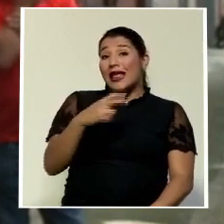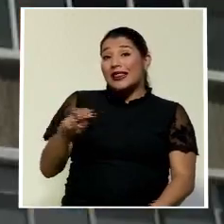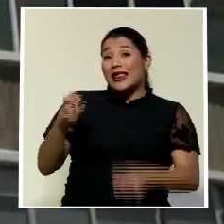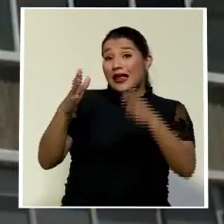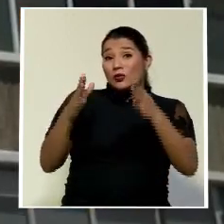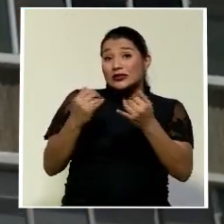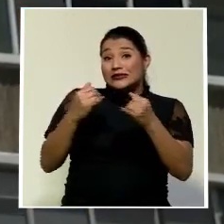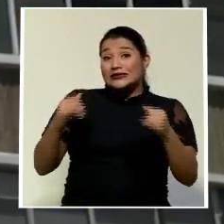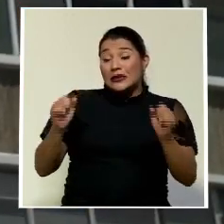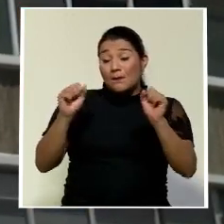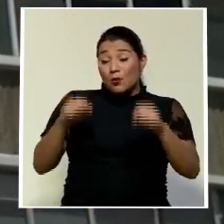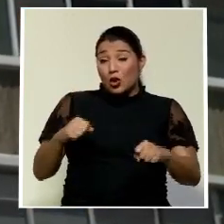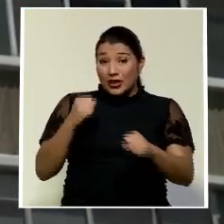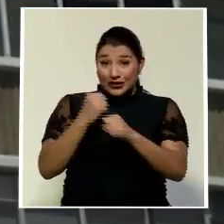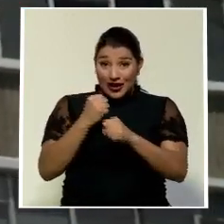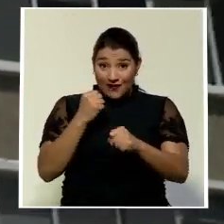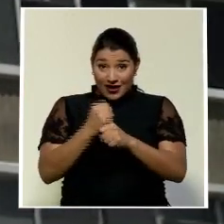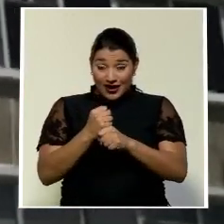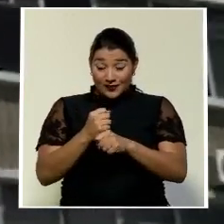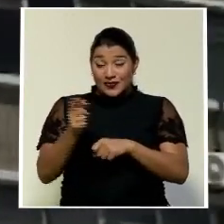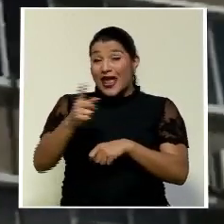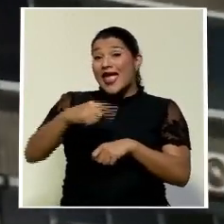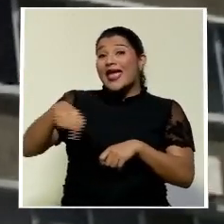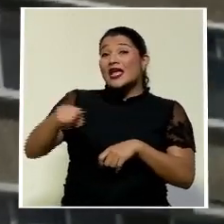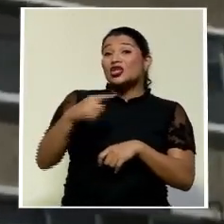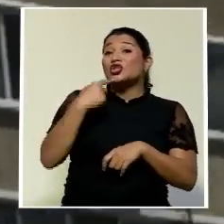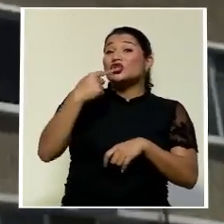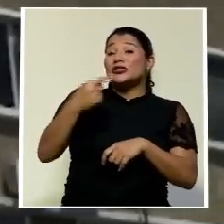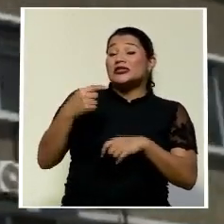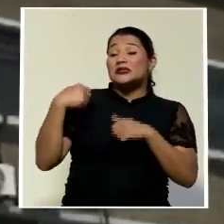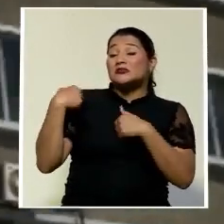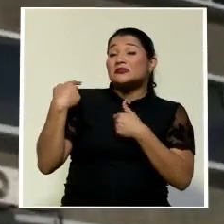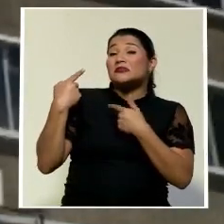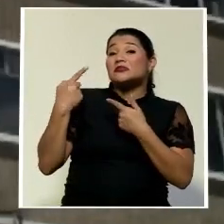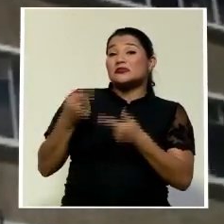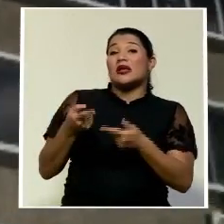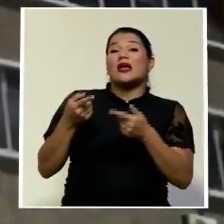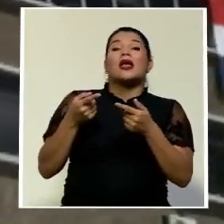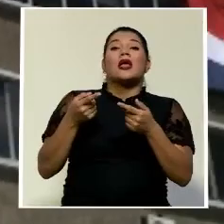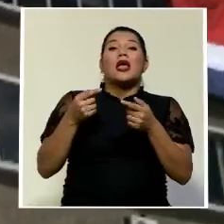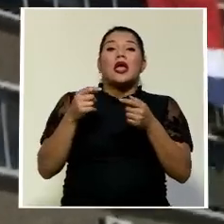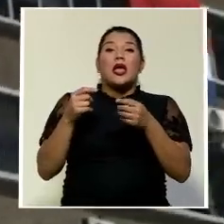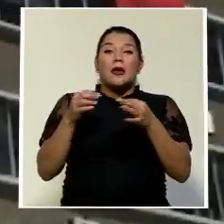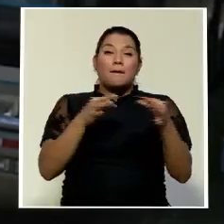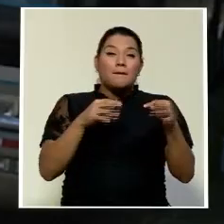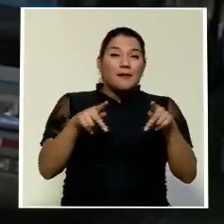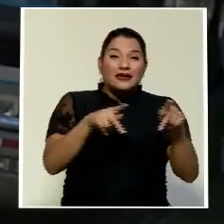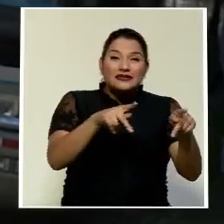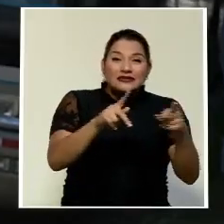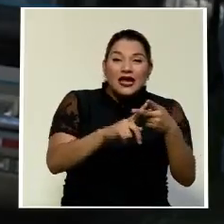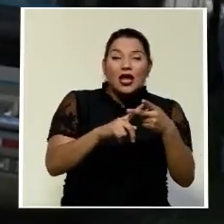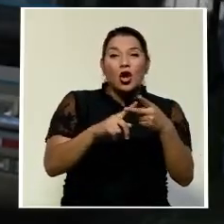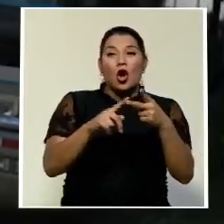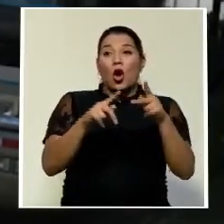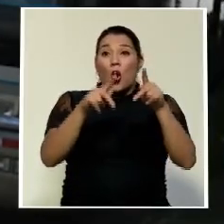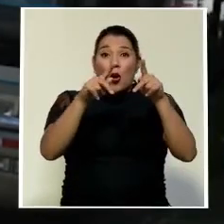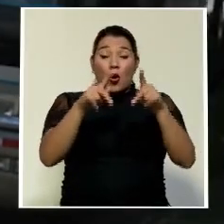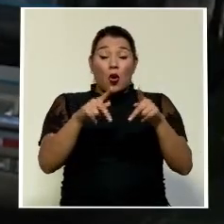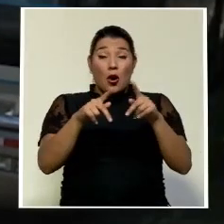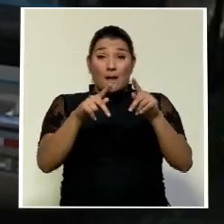trabajar. Los transportistas señalaron que en los últimos tiempos mermaron las excursiones, los funerales ya no van